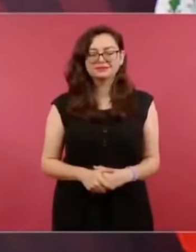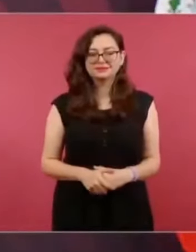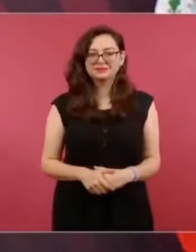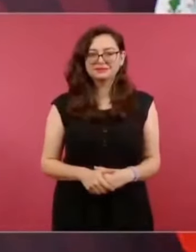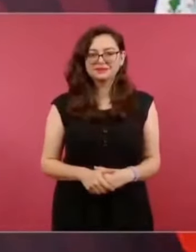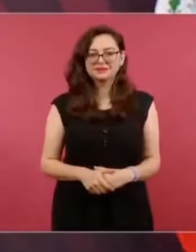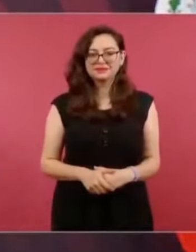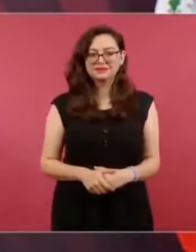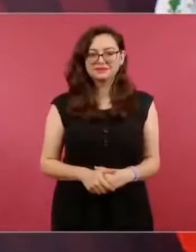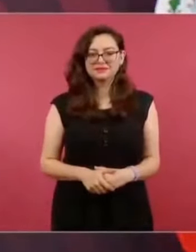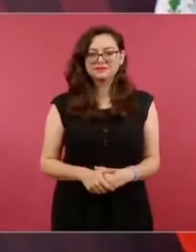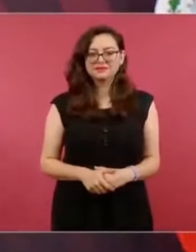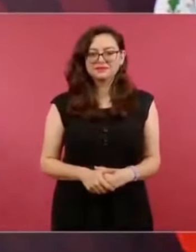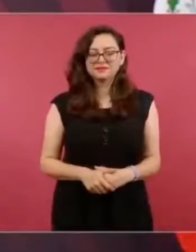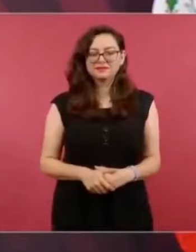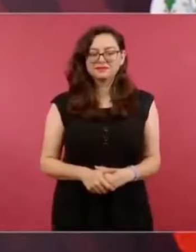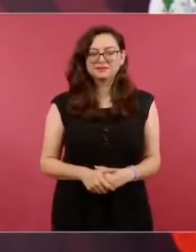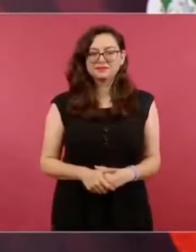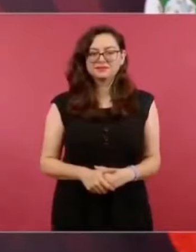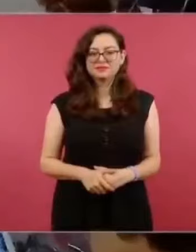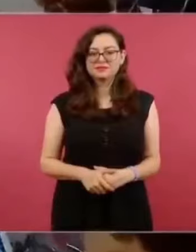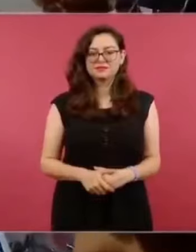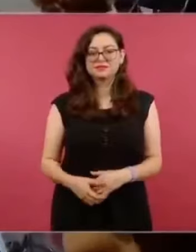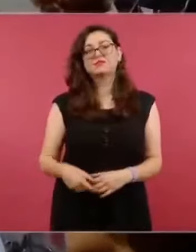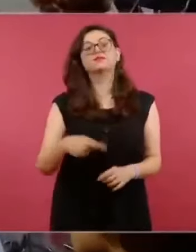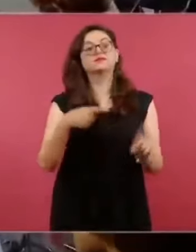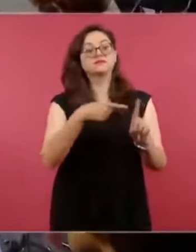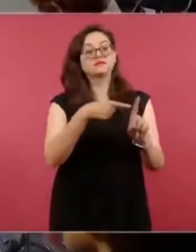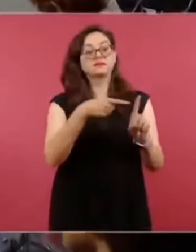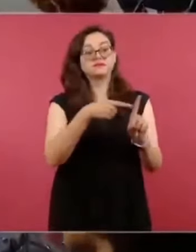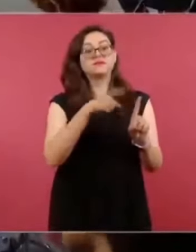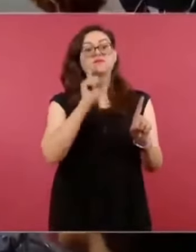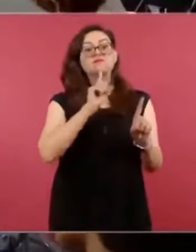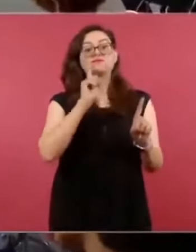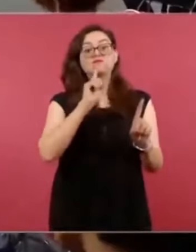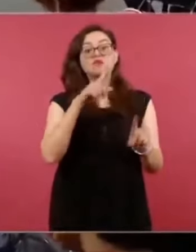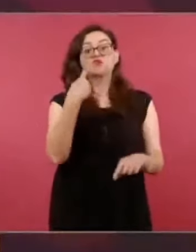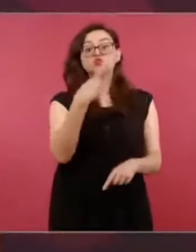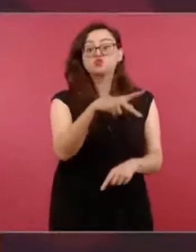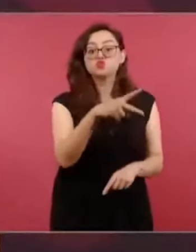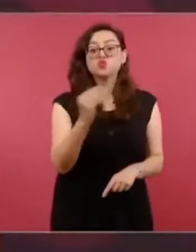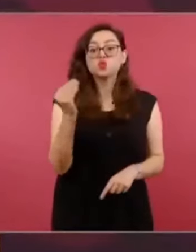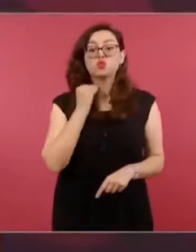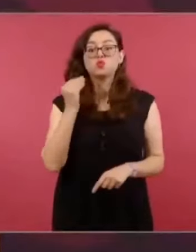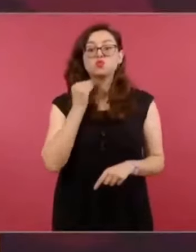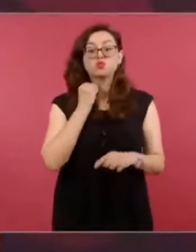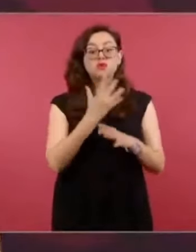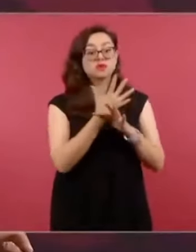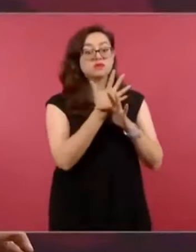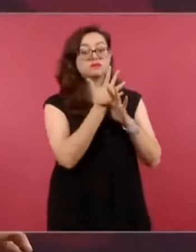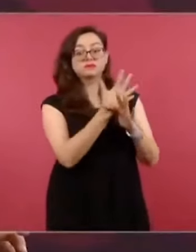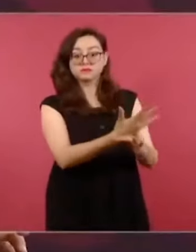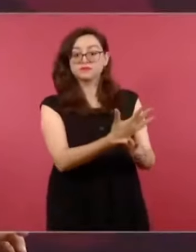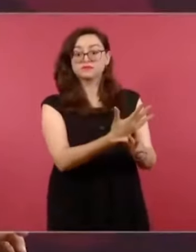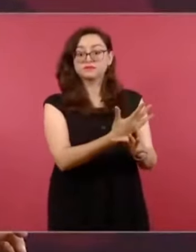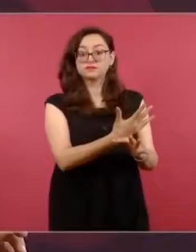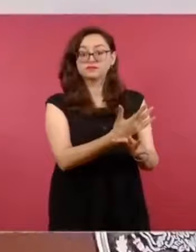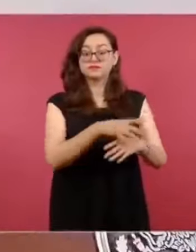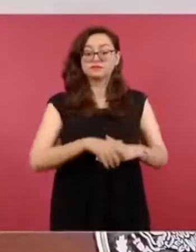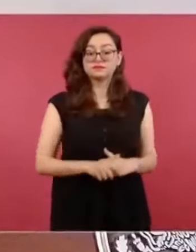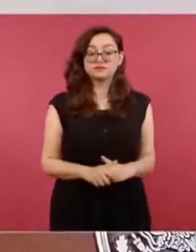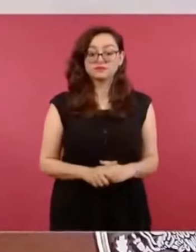y el abogado de la señora sostiene entre sus